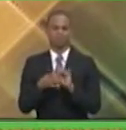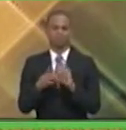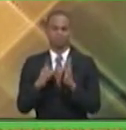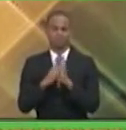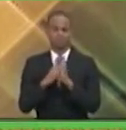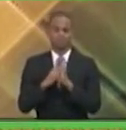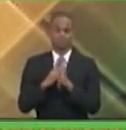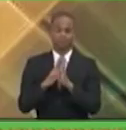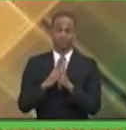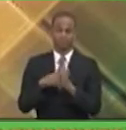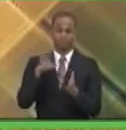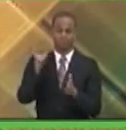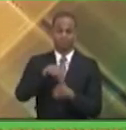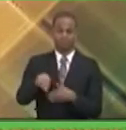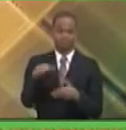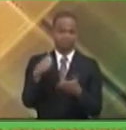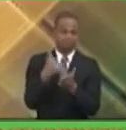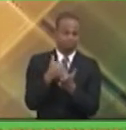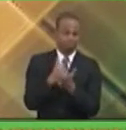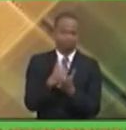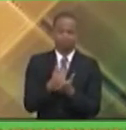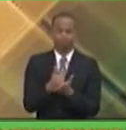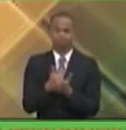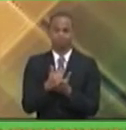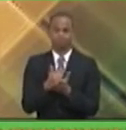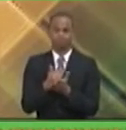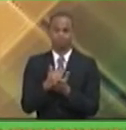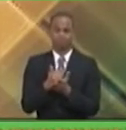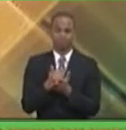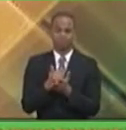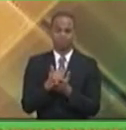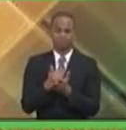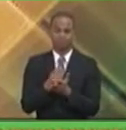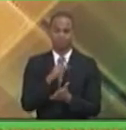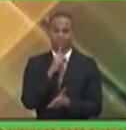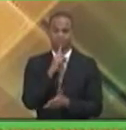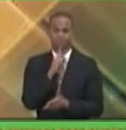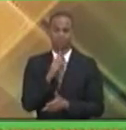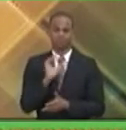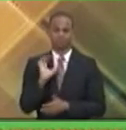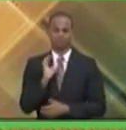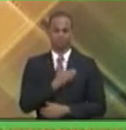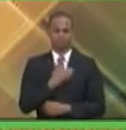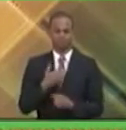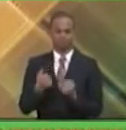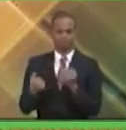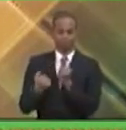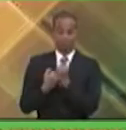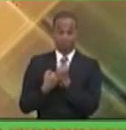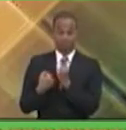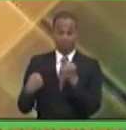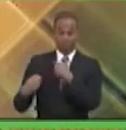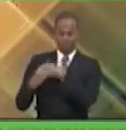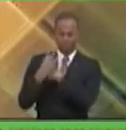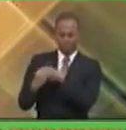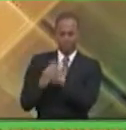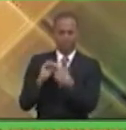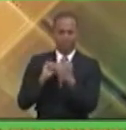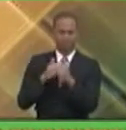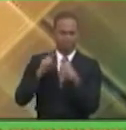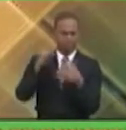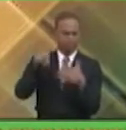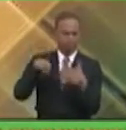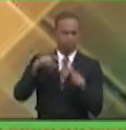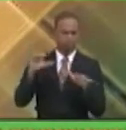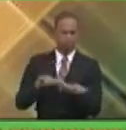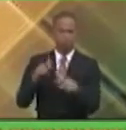Bueno, recibimos ayuda, en verdad nos sentimos, es nuestro corresponsable, nos han asesorado qué se debe